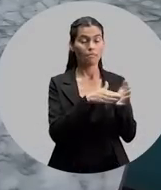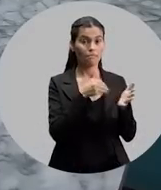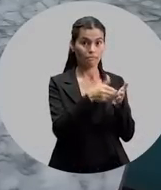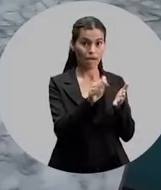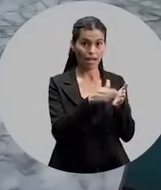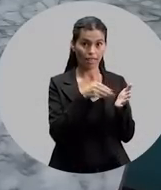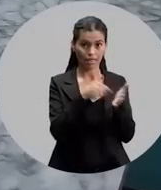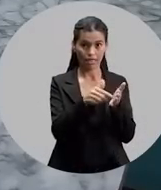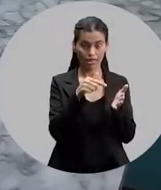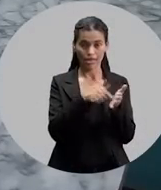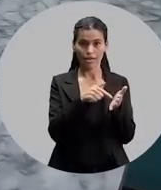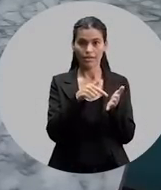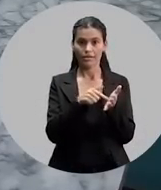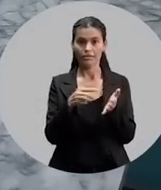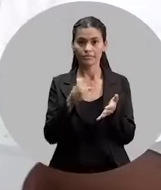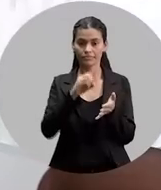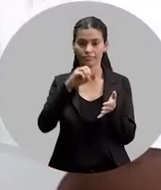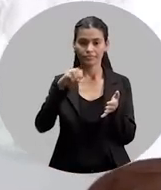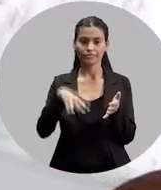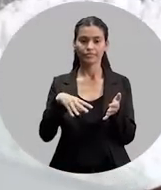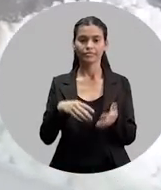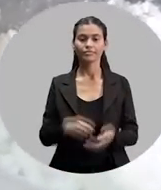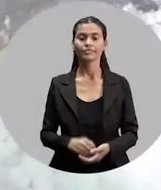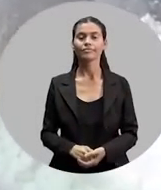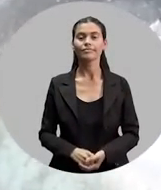la manteca.